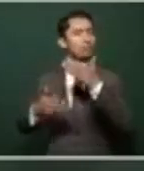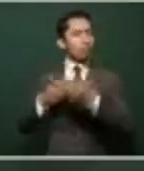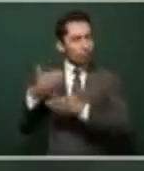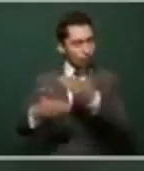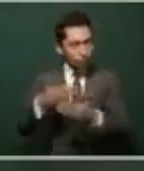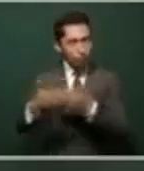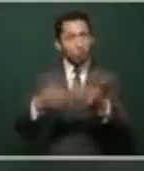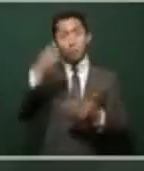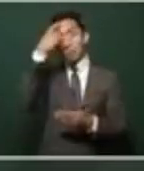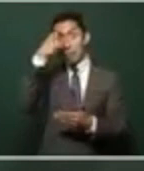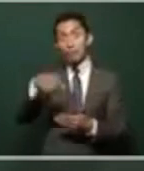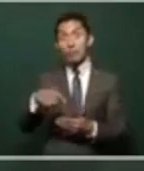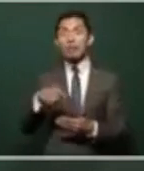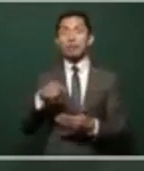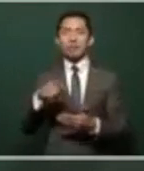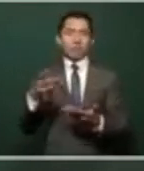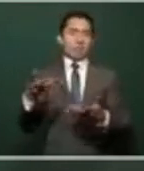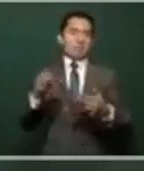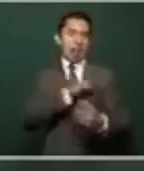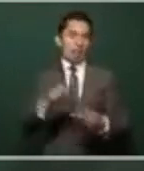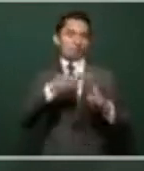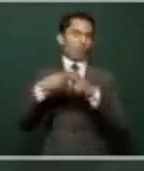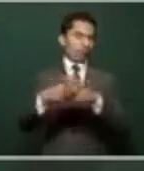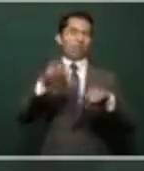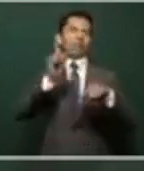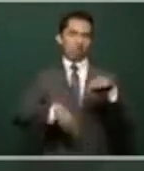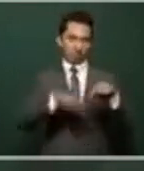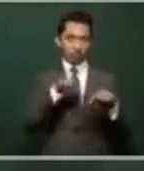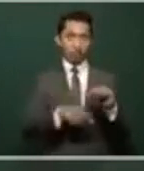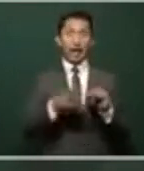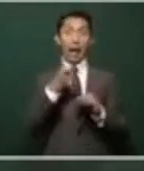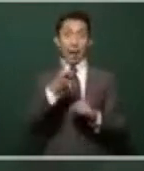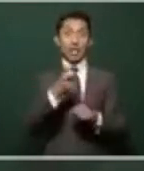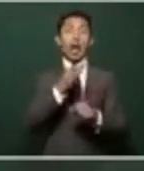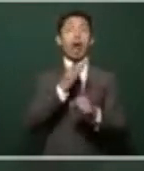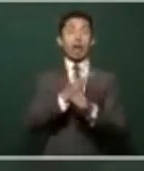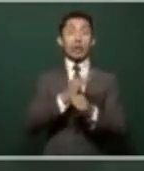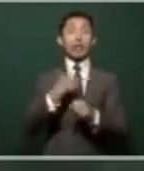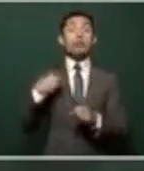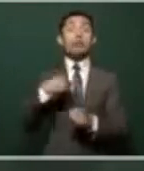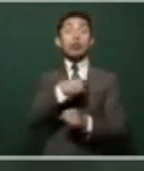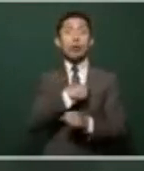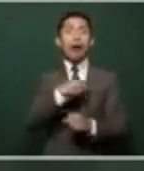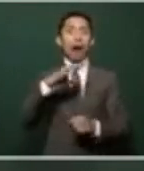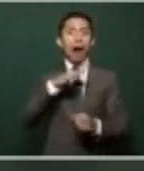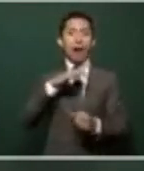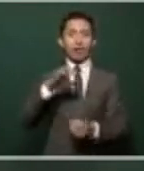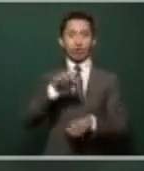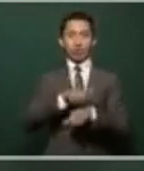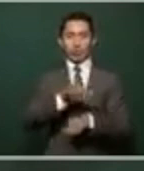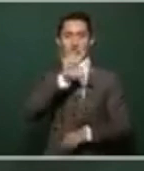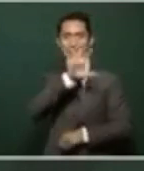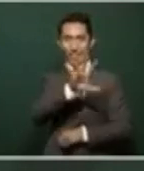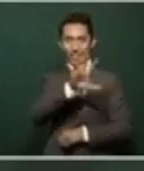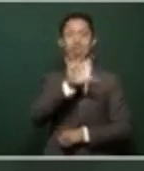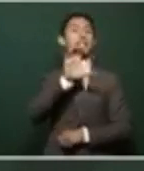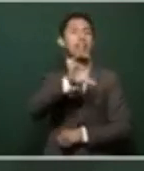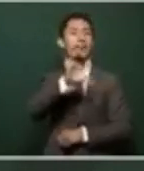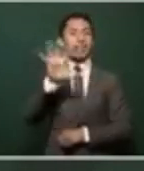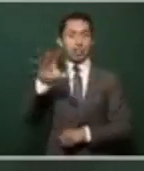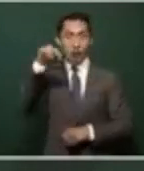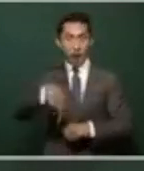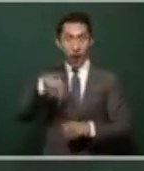la prevención de la delincuencia. Y en esta tesitura, pues tenemos este centro que va a